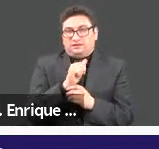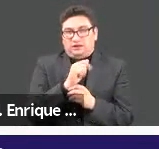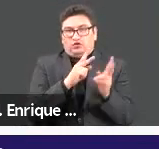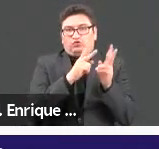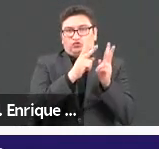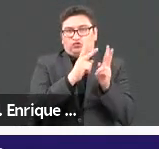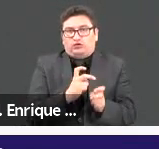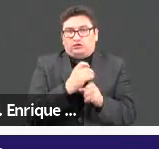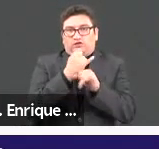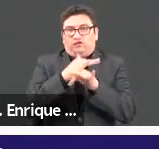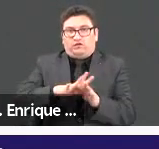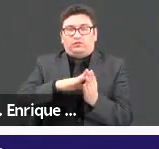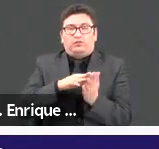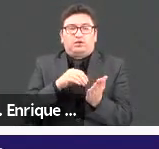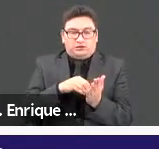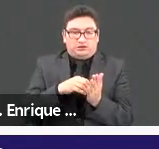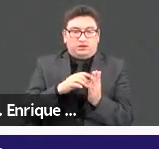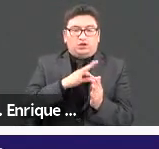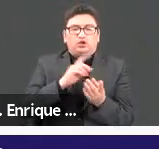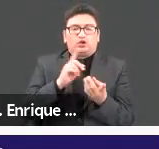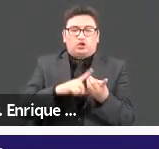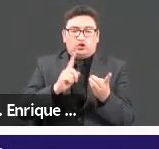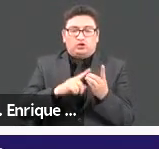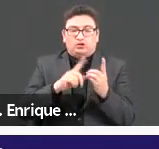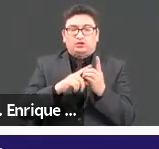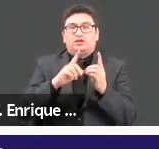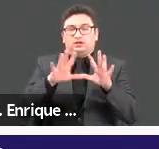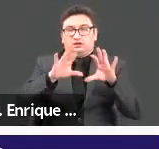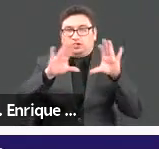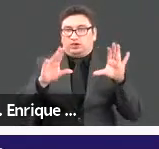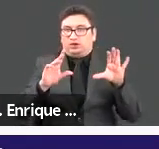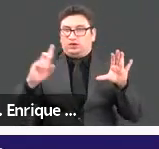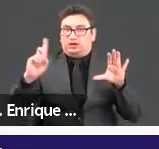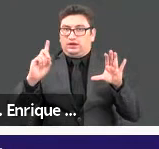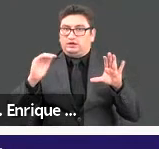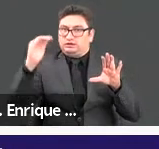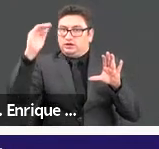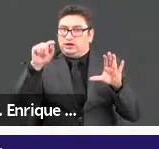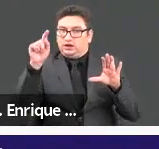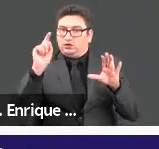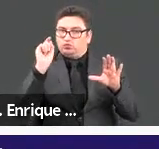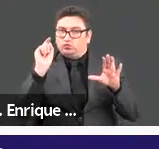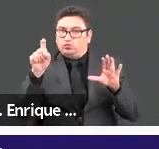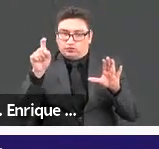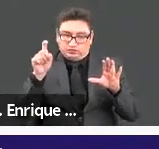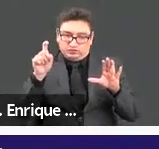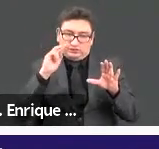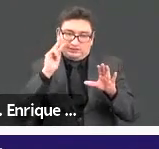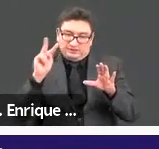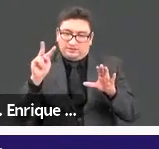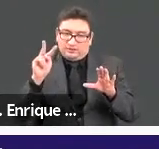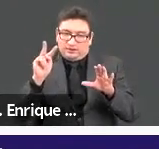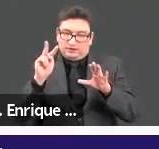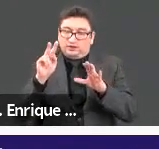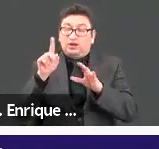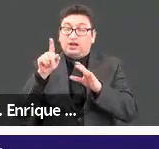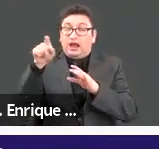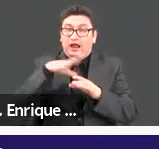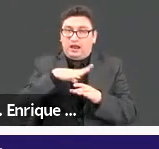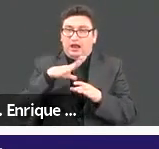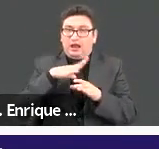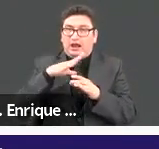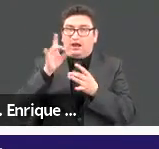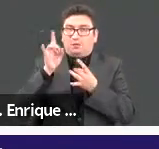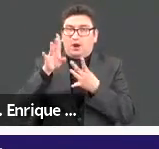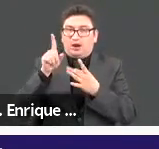de utilidad. En la parte superior, centro derecha de nuestra pantalla, le damos un clic en esta punta de flecha y en la parte